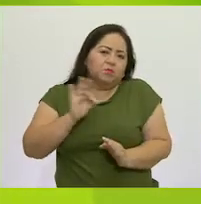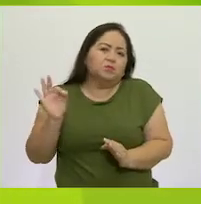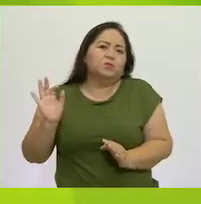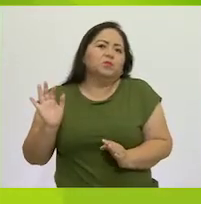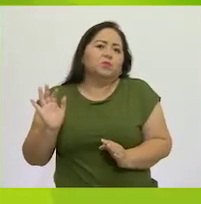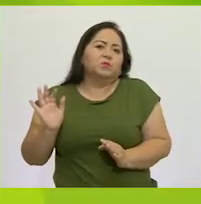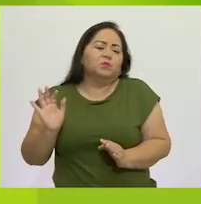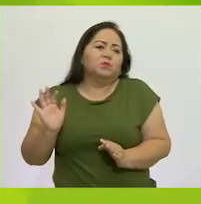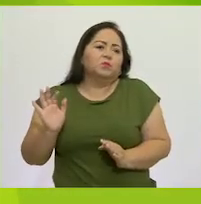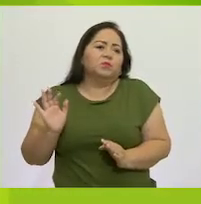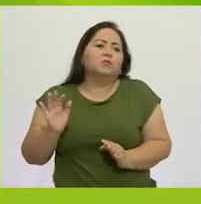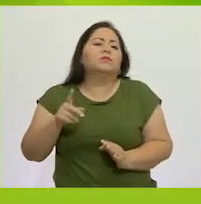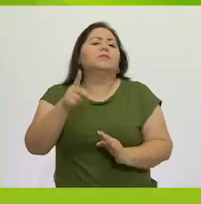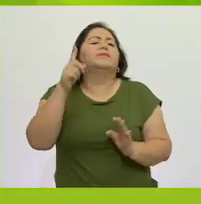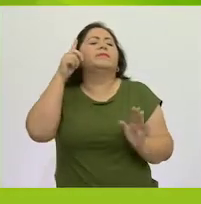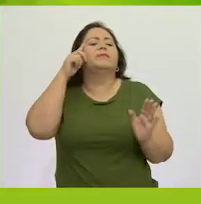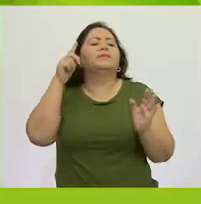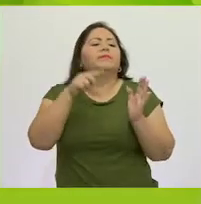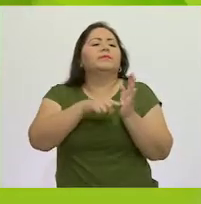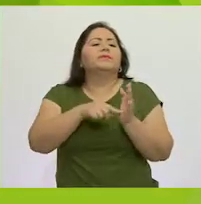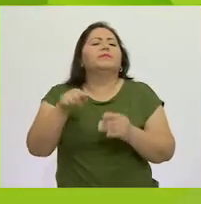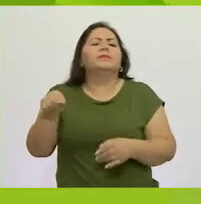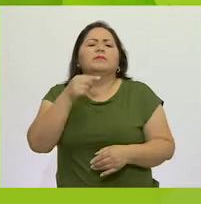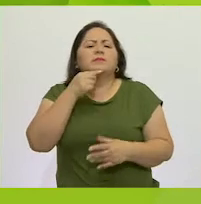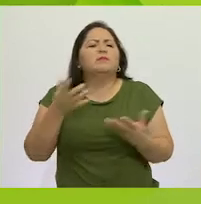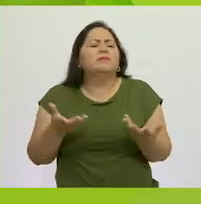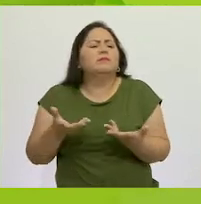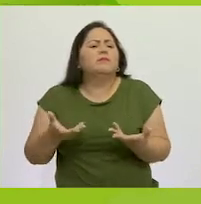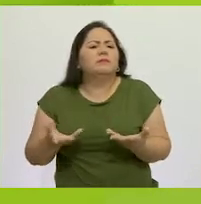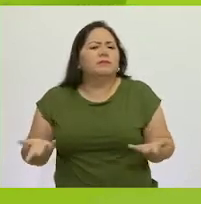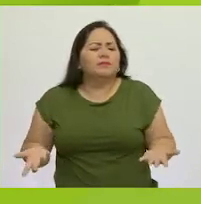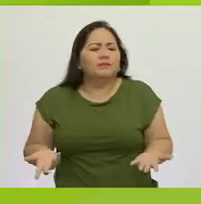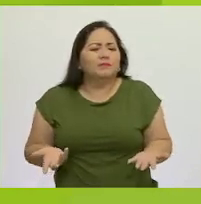ser. ¿Y qué crees que está haciendo?